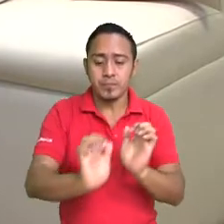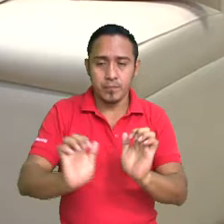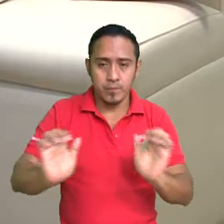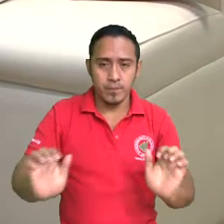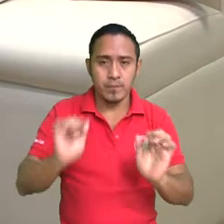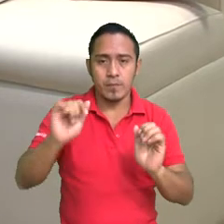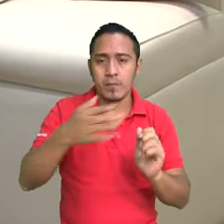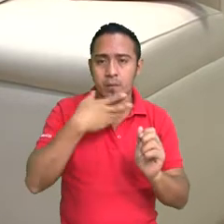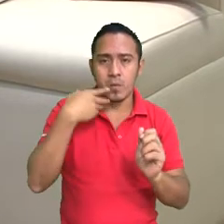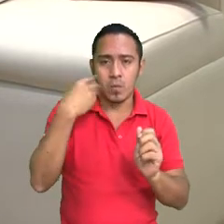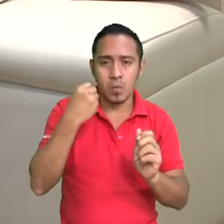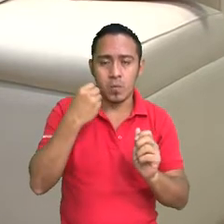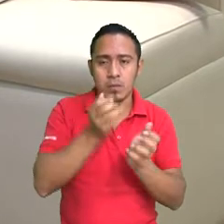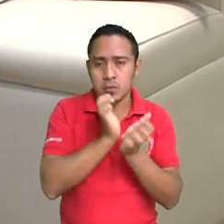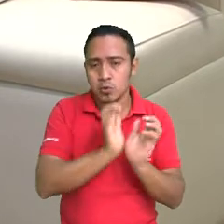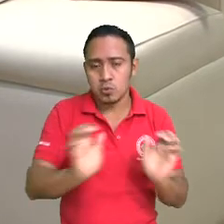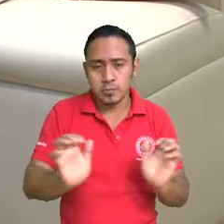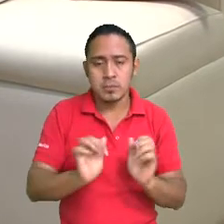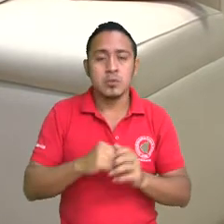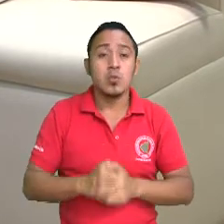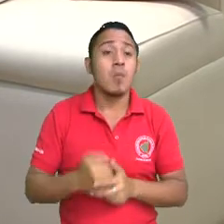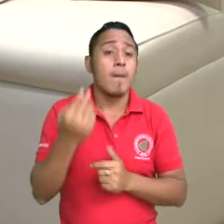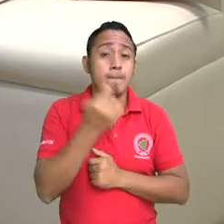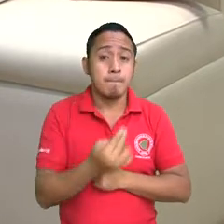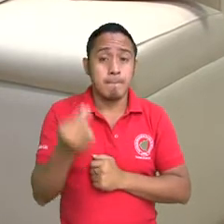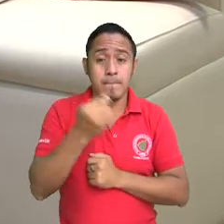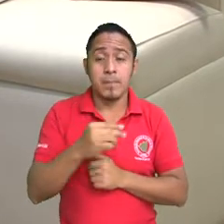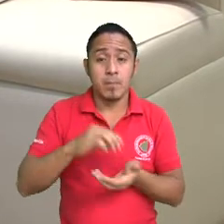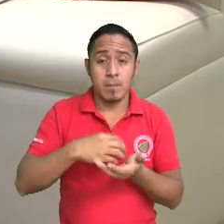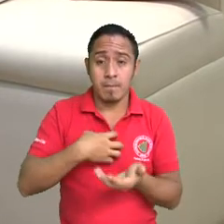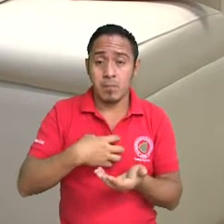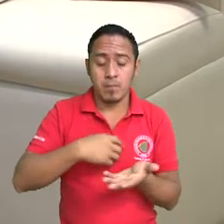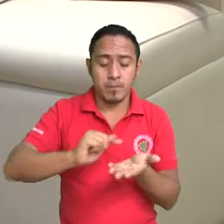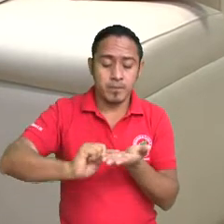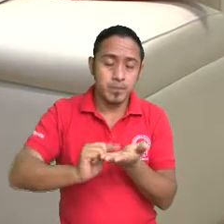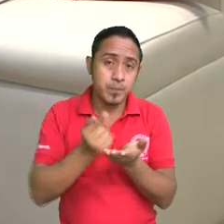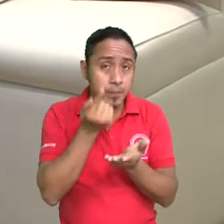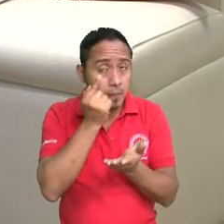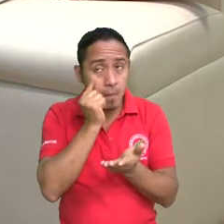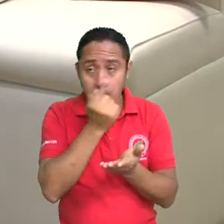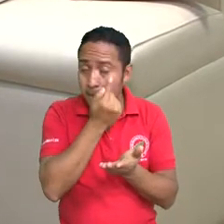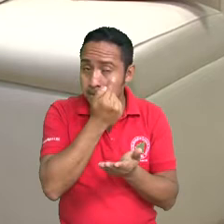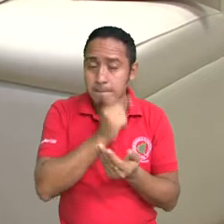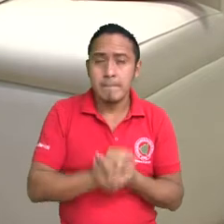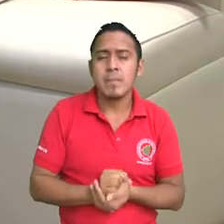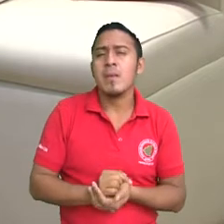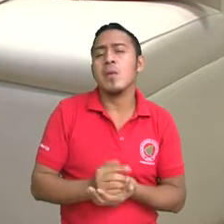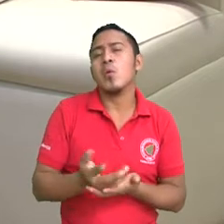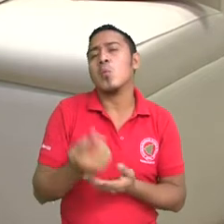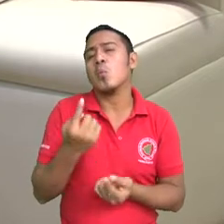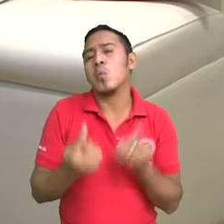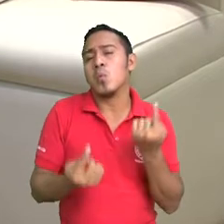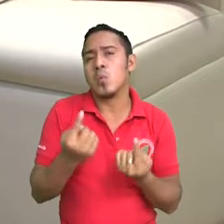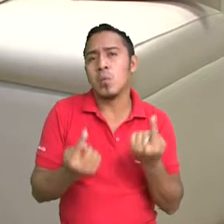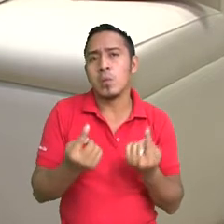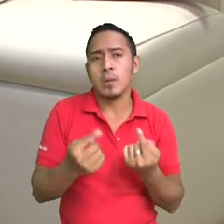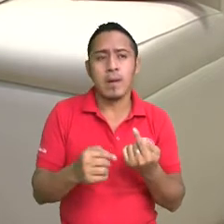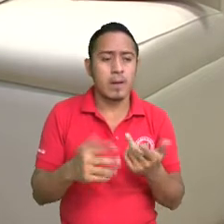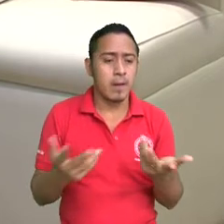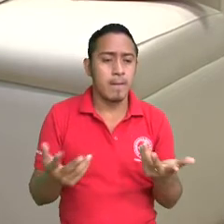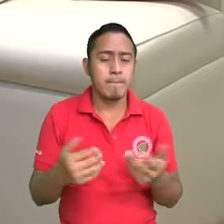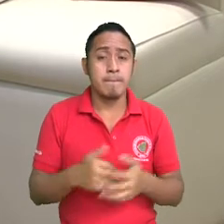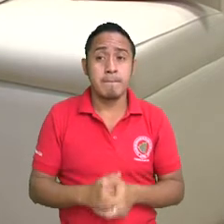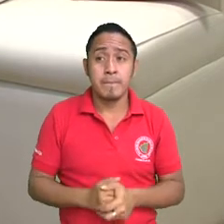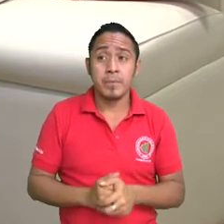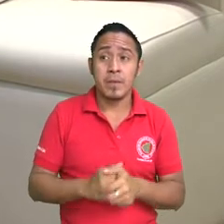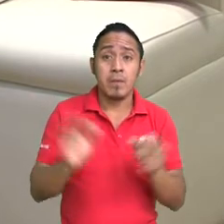están haciendo más uso cada día de los anteojos, los lentes. ¿Cuáles son esos síntomas iniciales en que